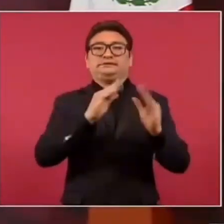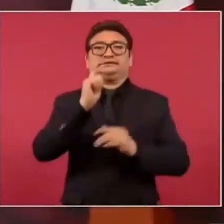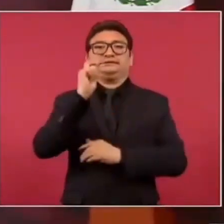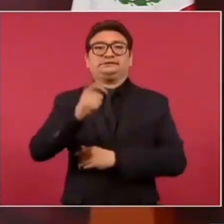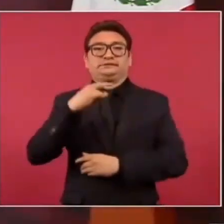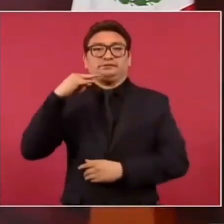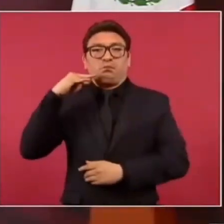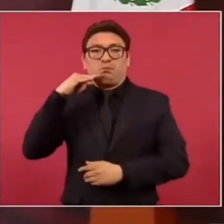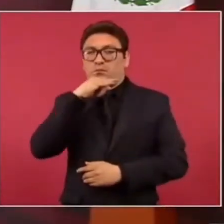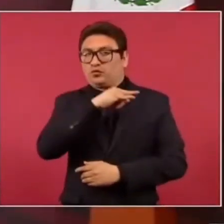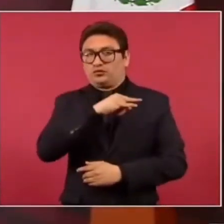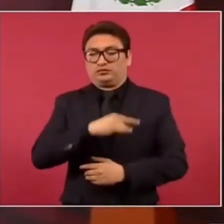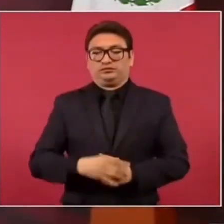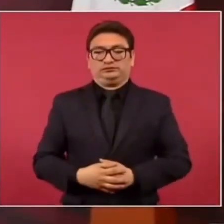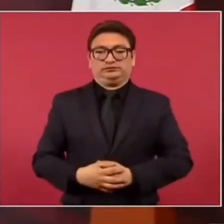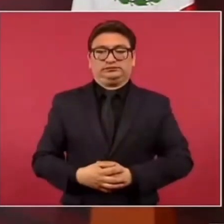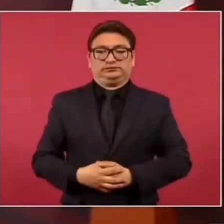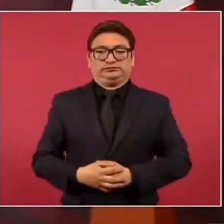hipocresía.